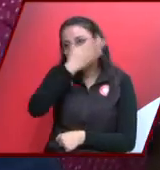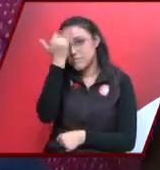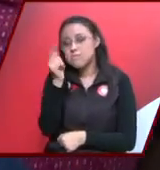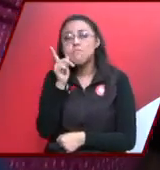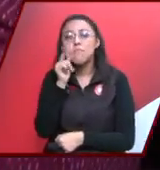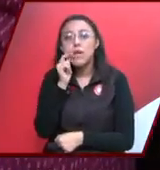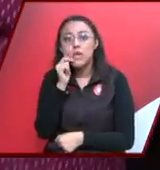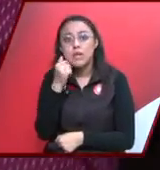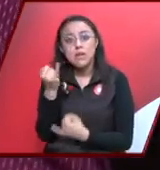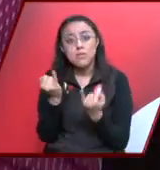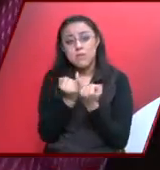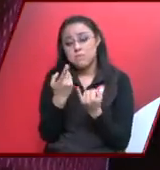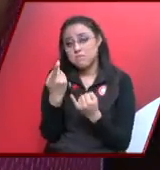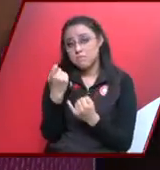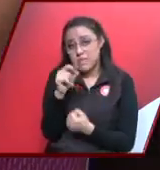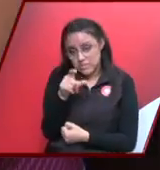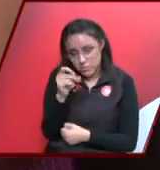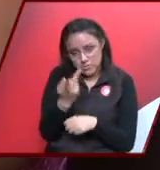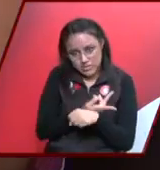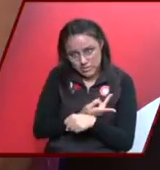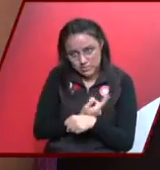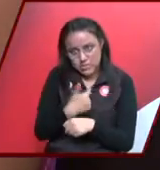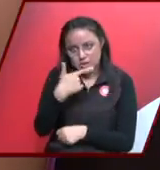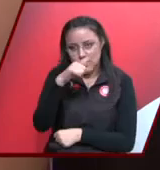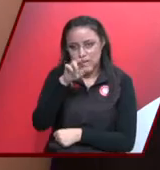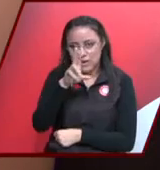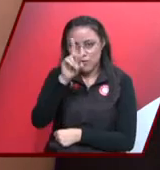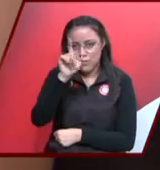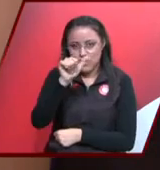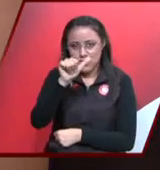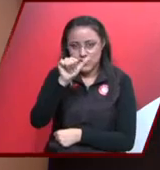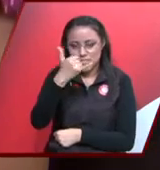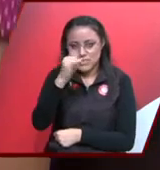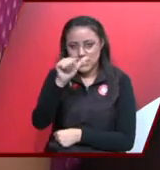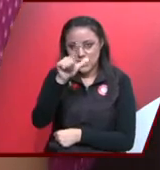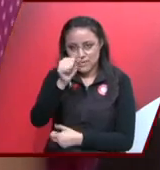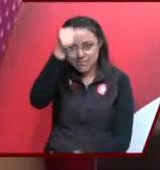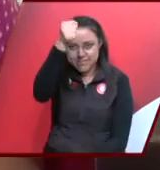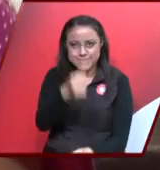mañana nos toque a nosotros. Gerardo Ayala, a quien corresponda.